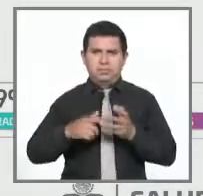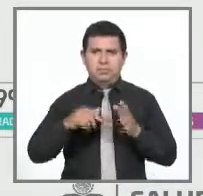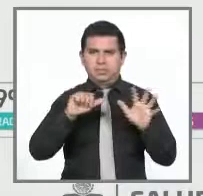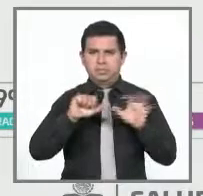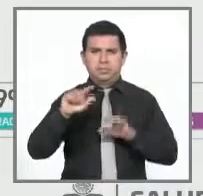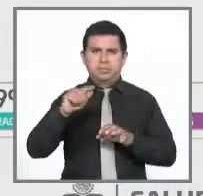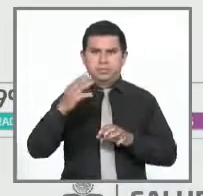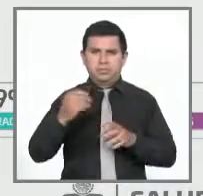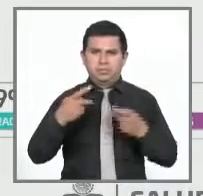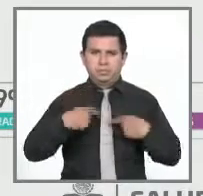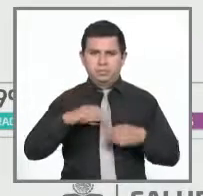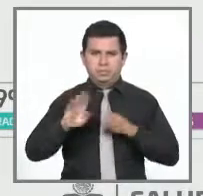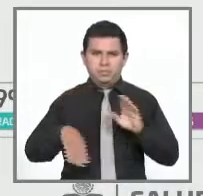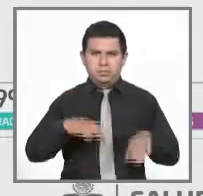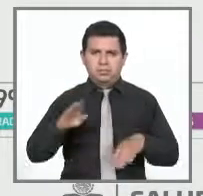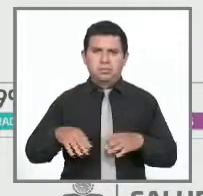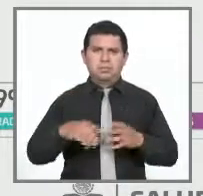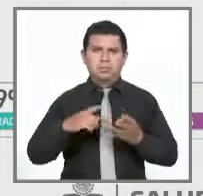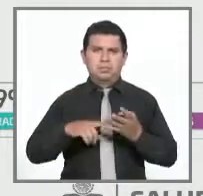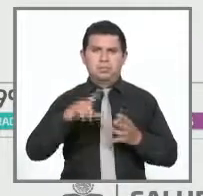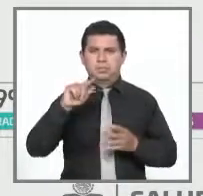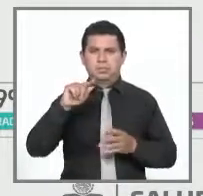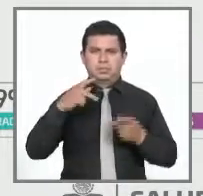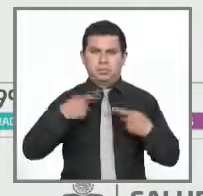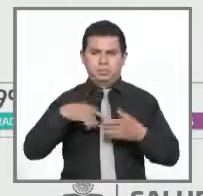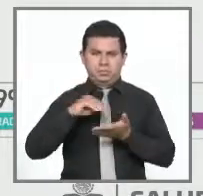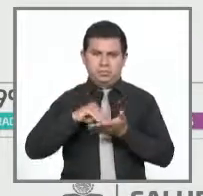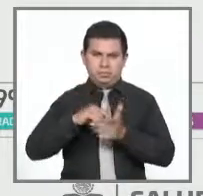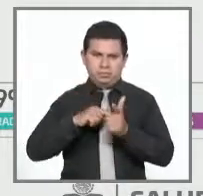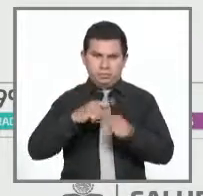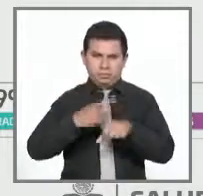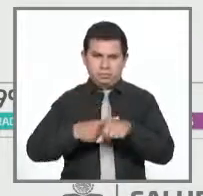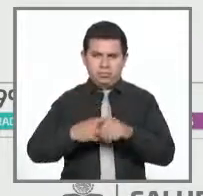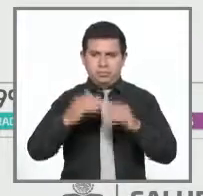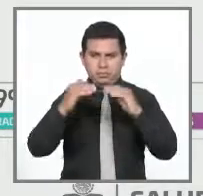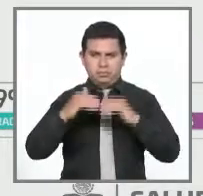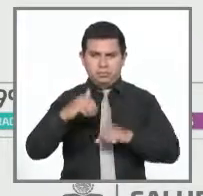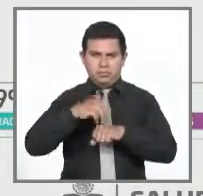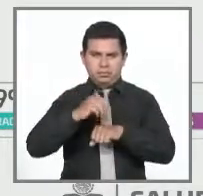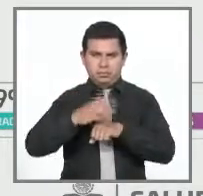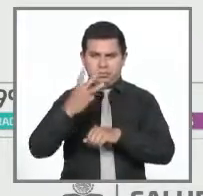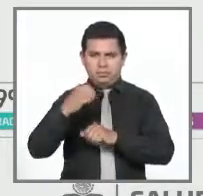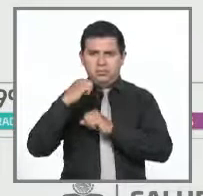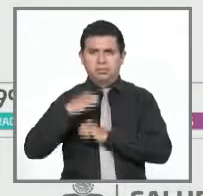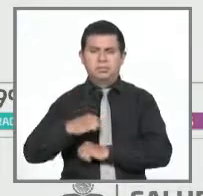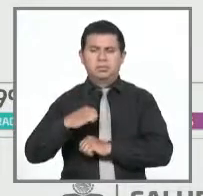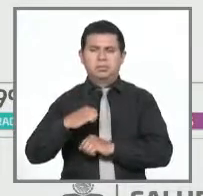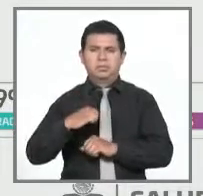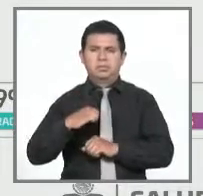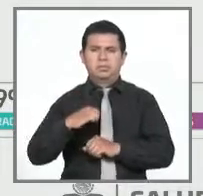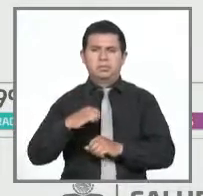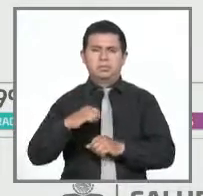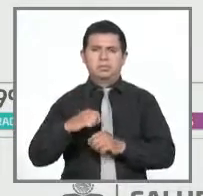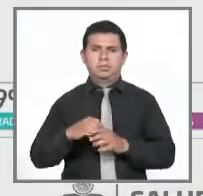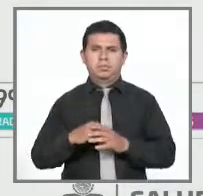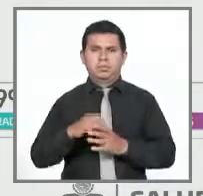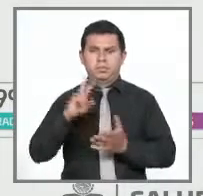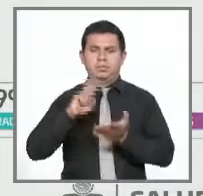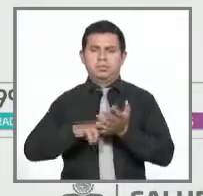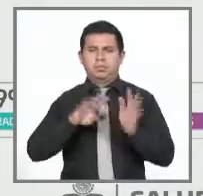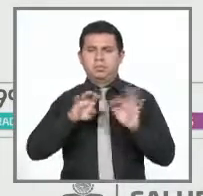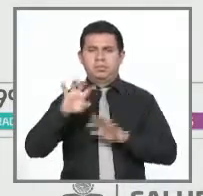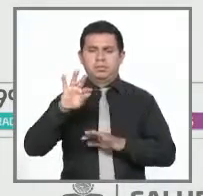679 defunciones 70 activos jurisdicción sanitaria número 3 22 mil